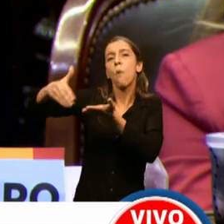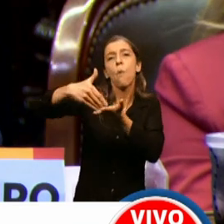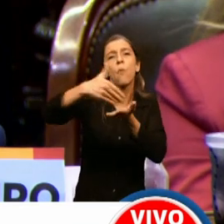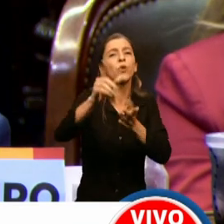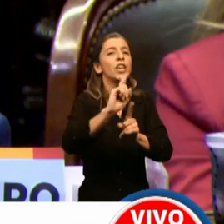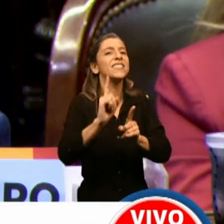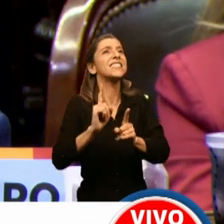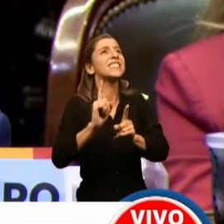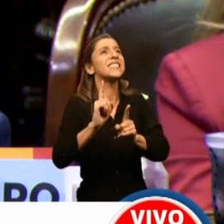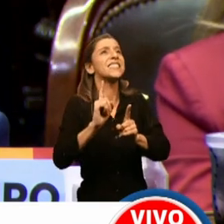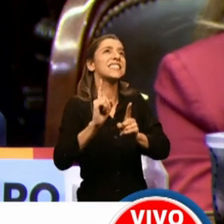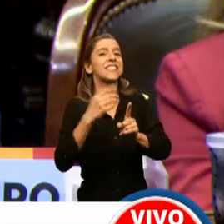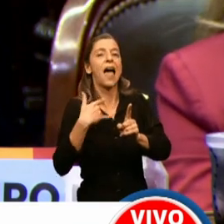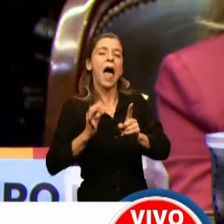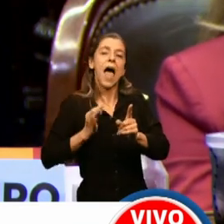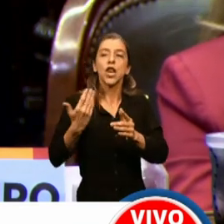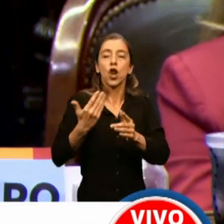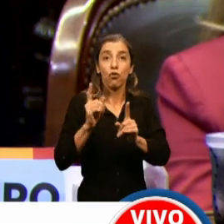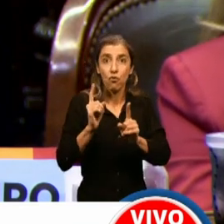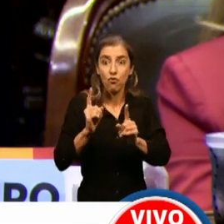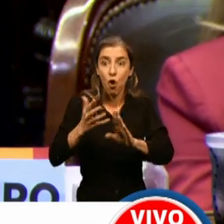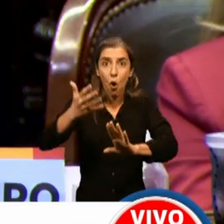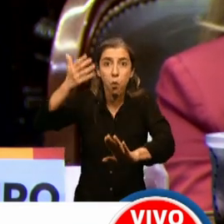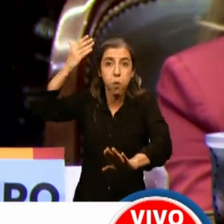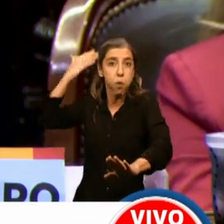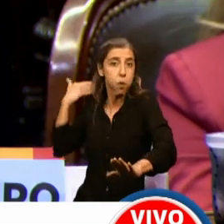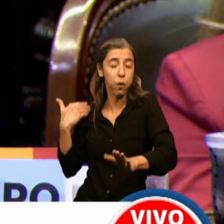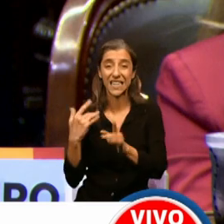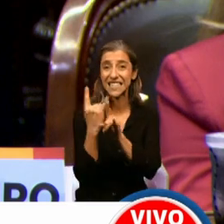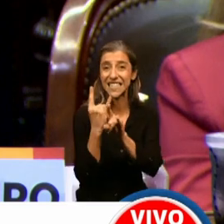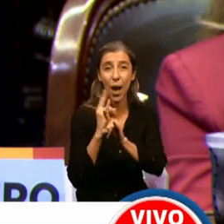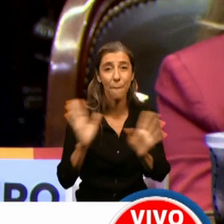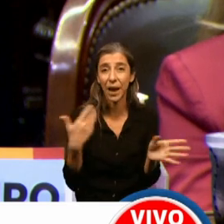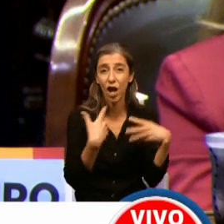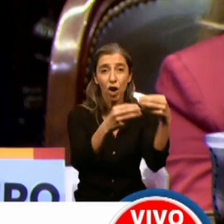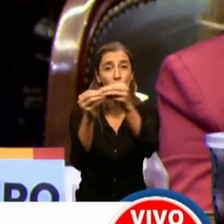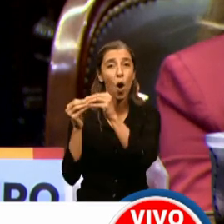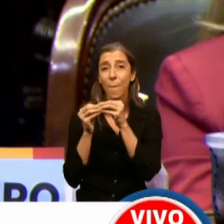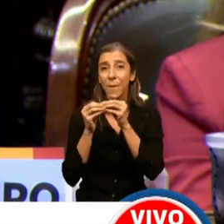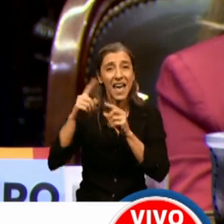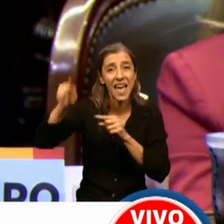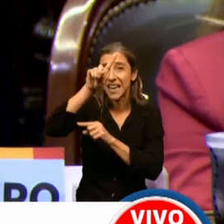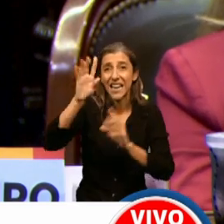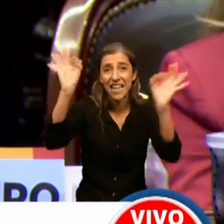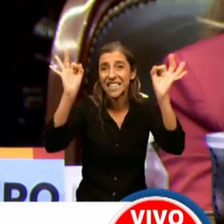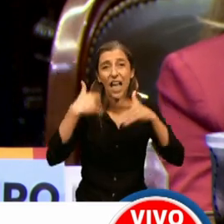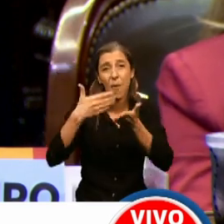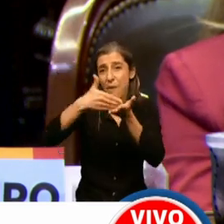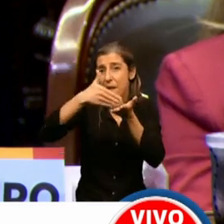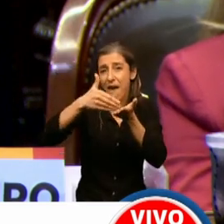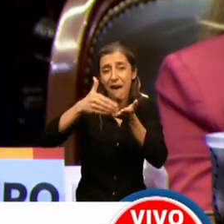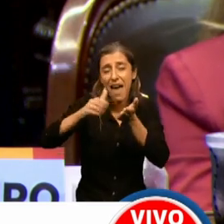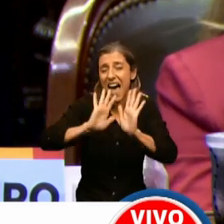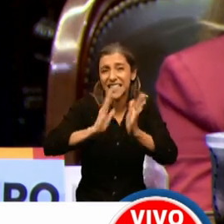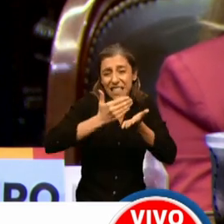un par de años no son un par de años para nuestras compañeras travestis trans toda la vida fue de exclusión y es